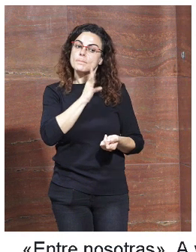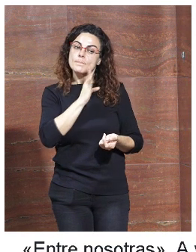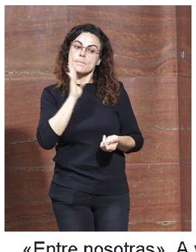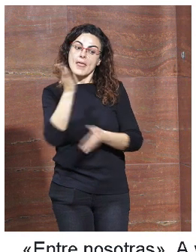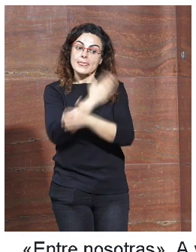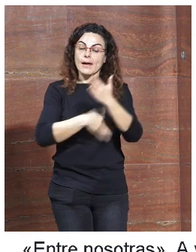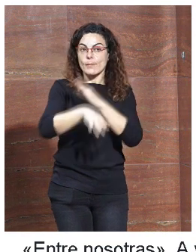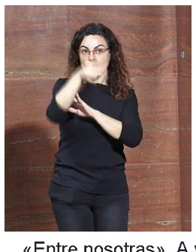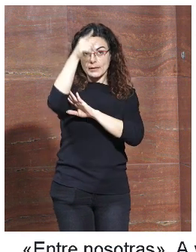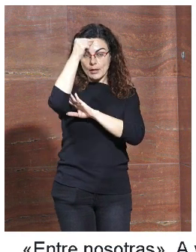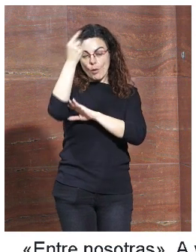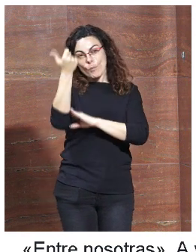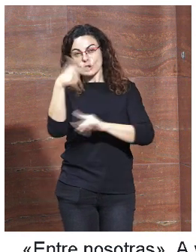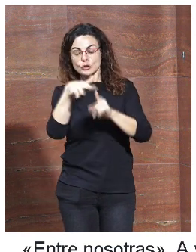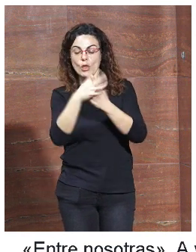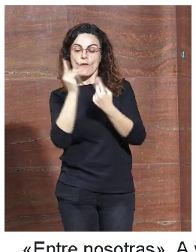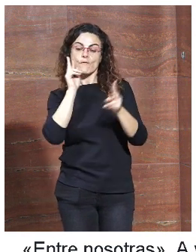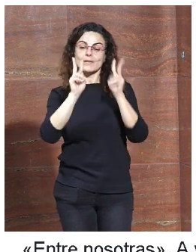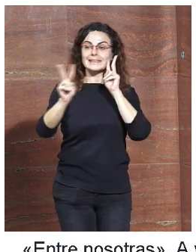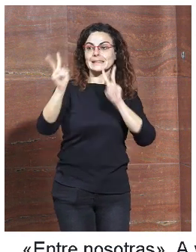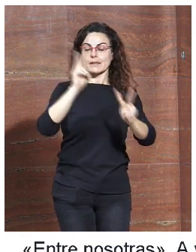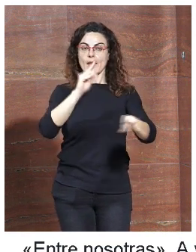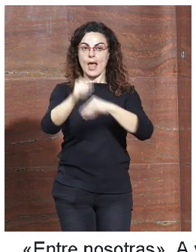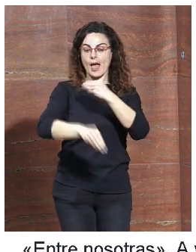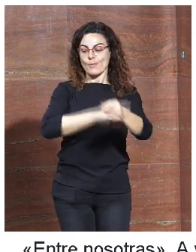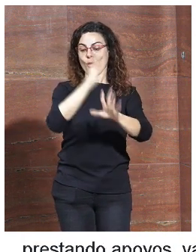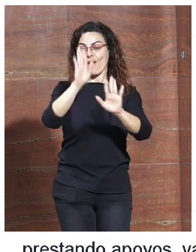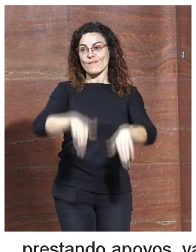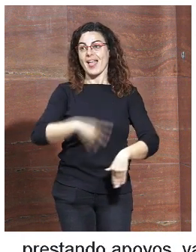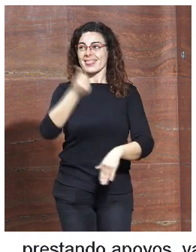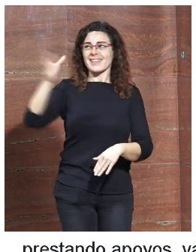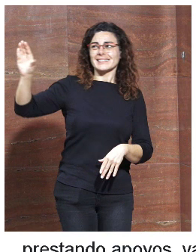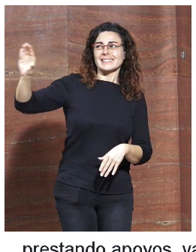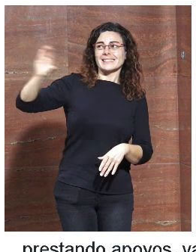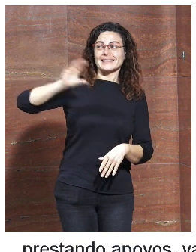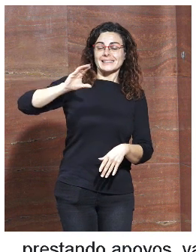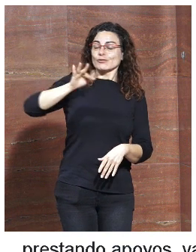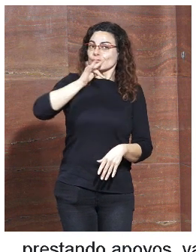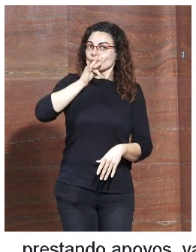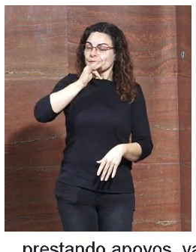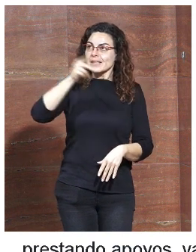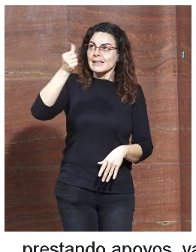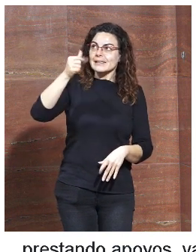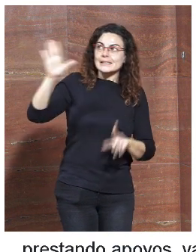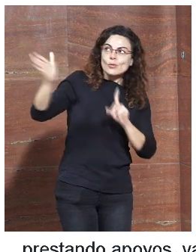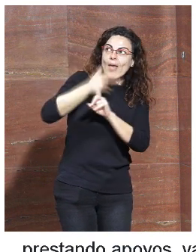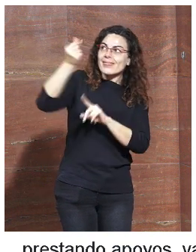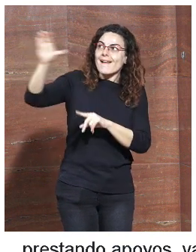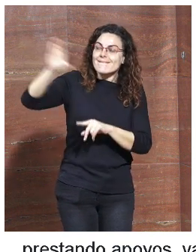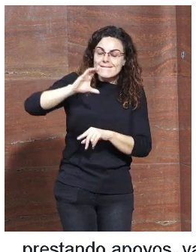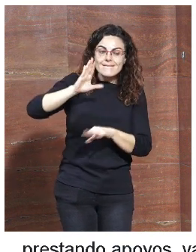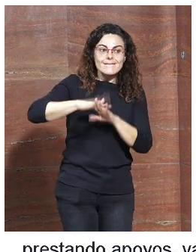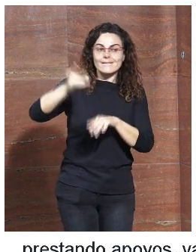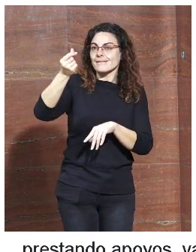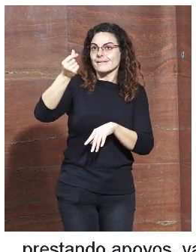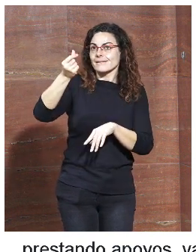discapacidad intelectual, pero no acaba de haber una financiación, no acabábamos de encontrar una financiación que hiciese realidad